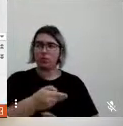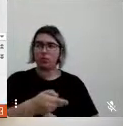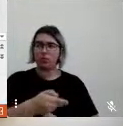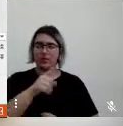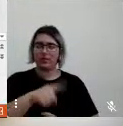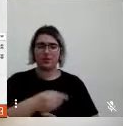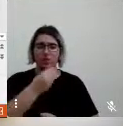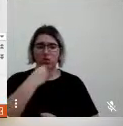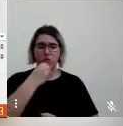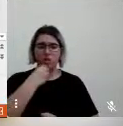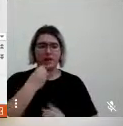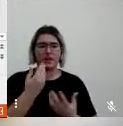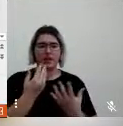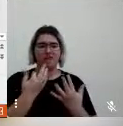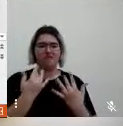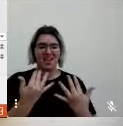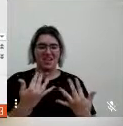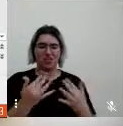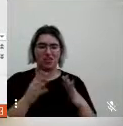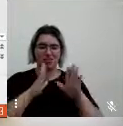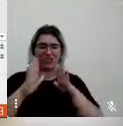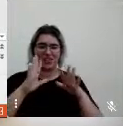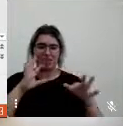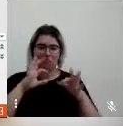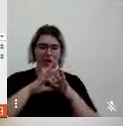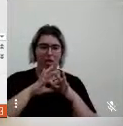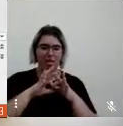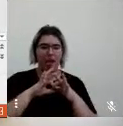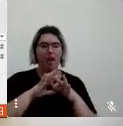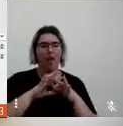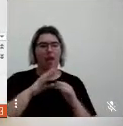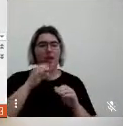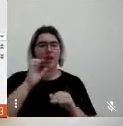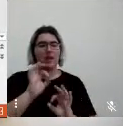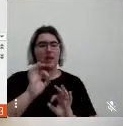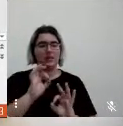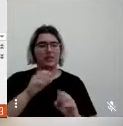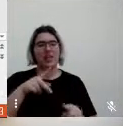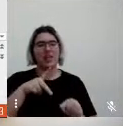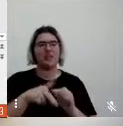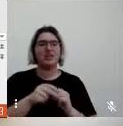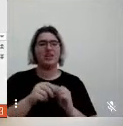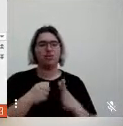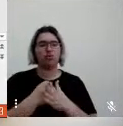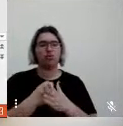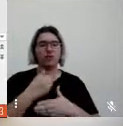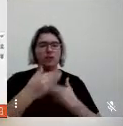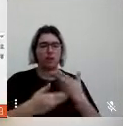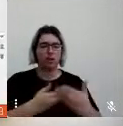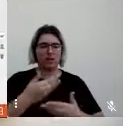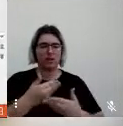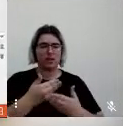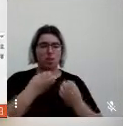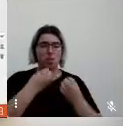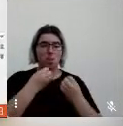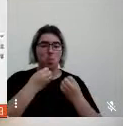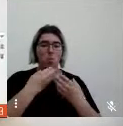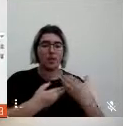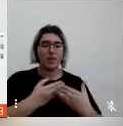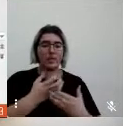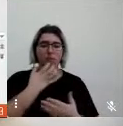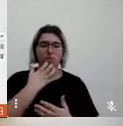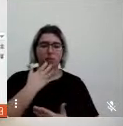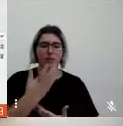temporada y productos frescos, porque de esta manera evitamos todos los ultraprocesados. Un buen procesado, ¿cuál sería? Pues la